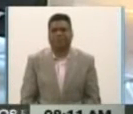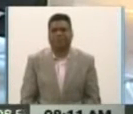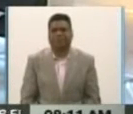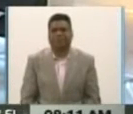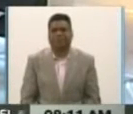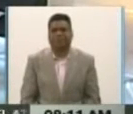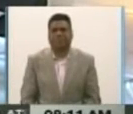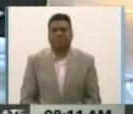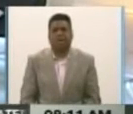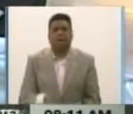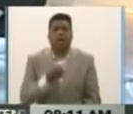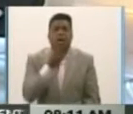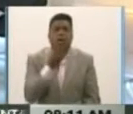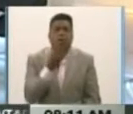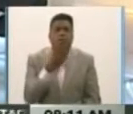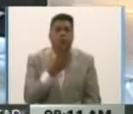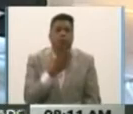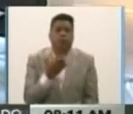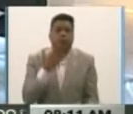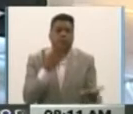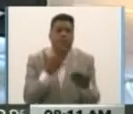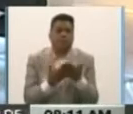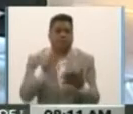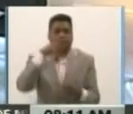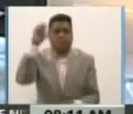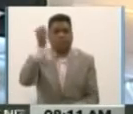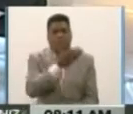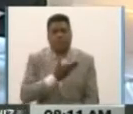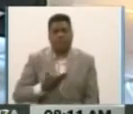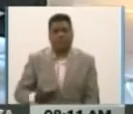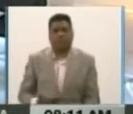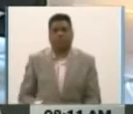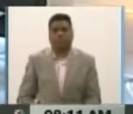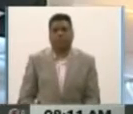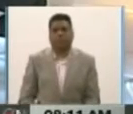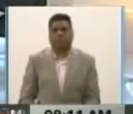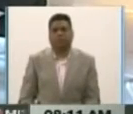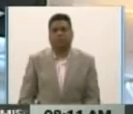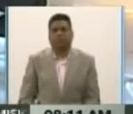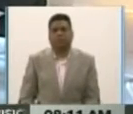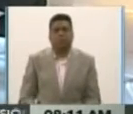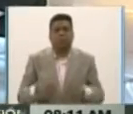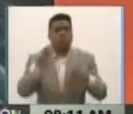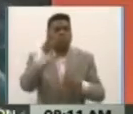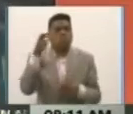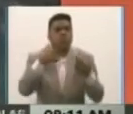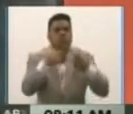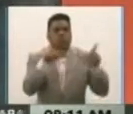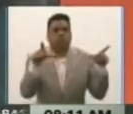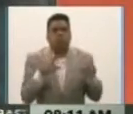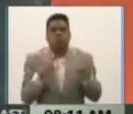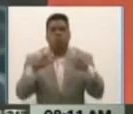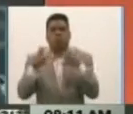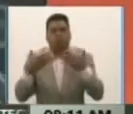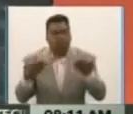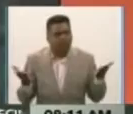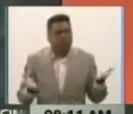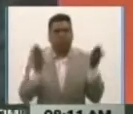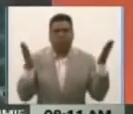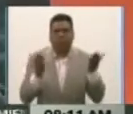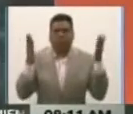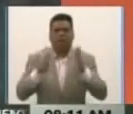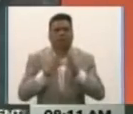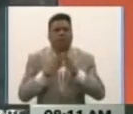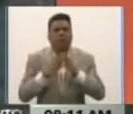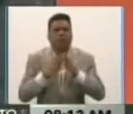una solicitud del presidente Nicolás Maduro, de abrir espacios, de buscar además alentar espacios para la